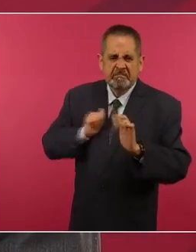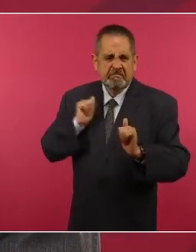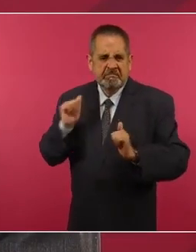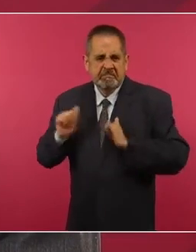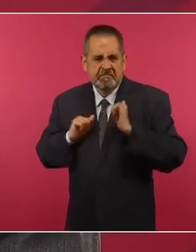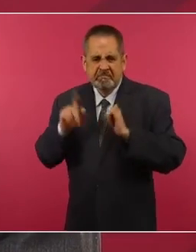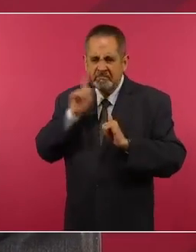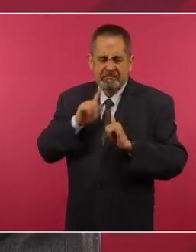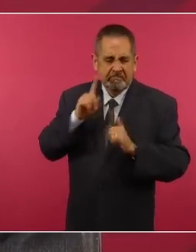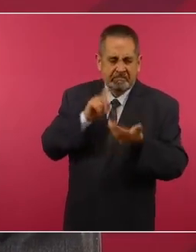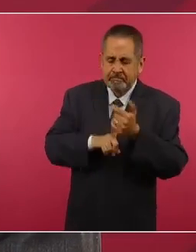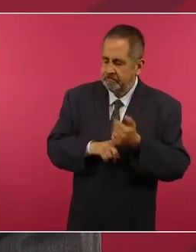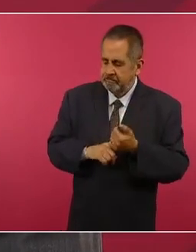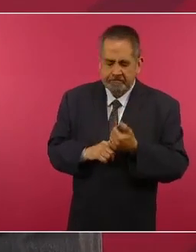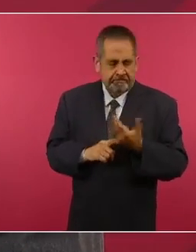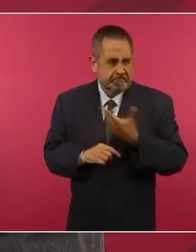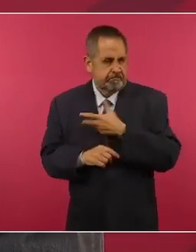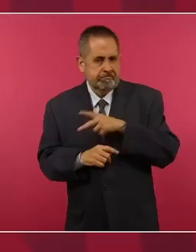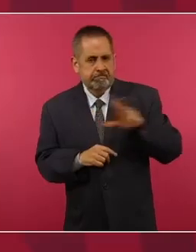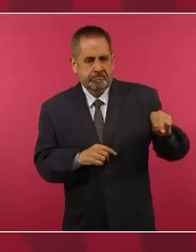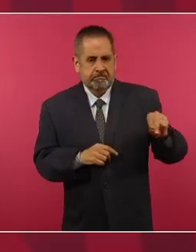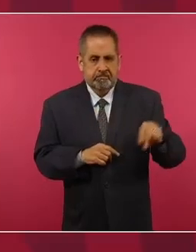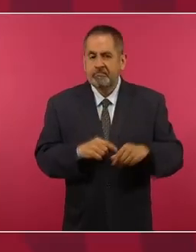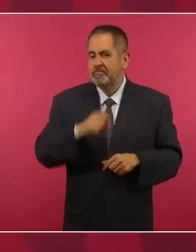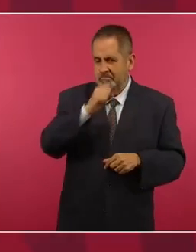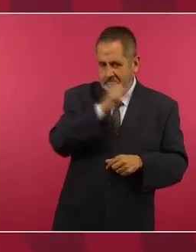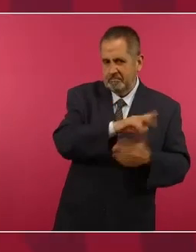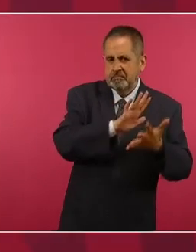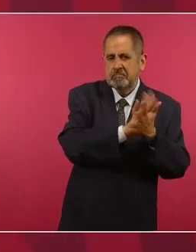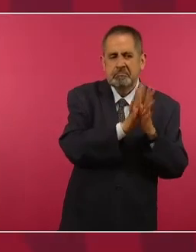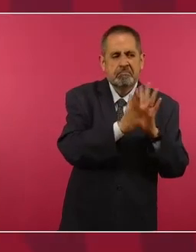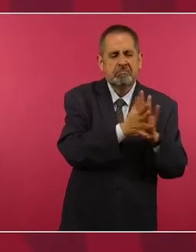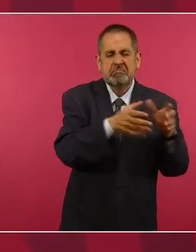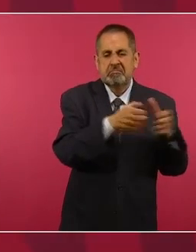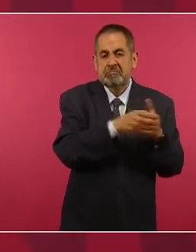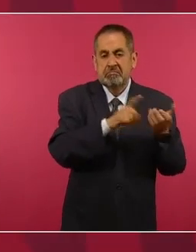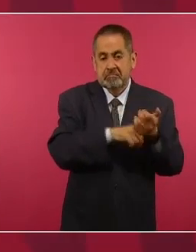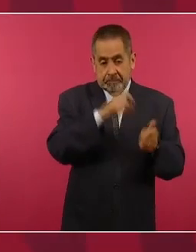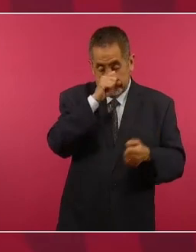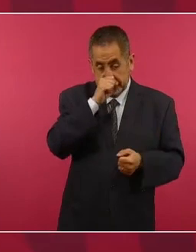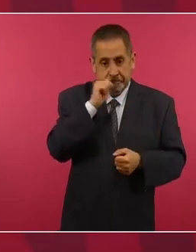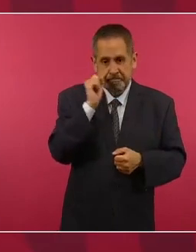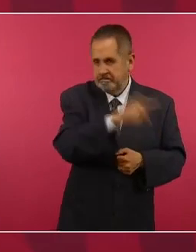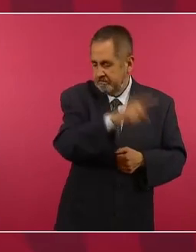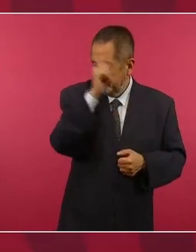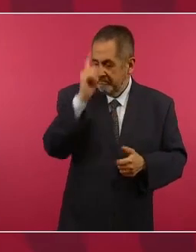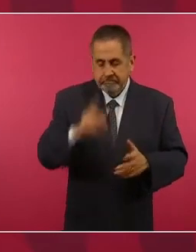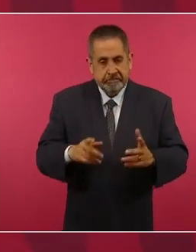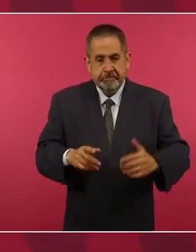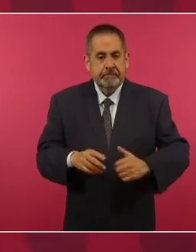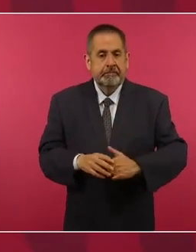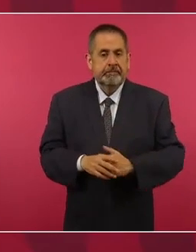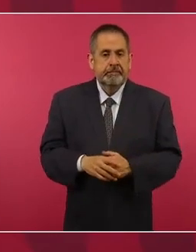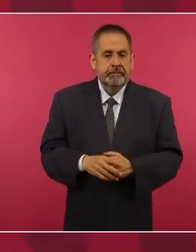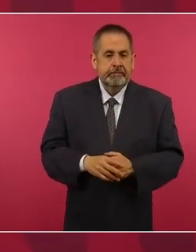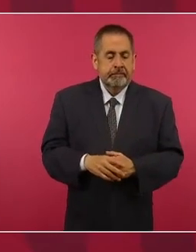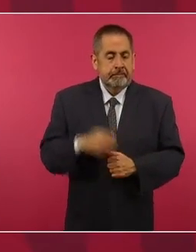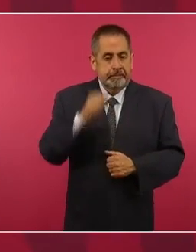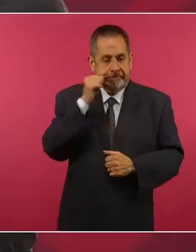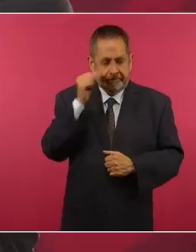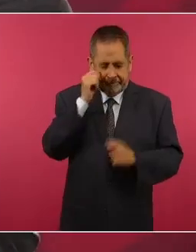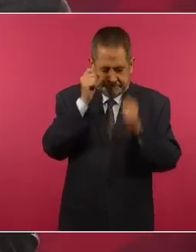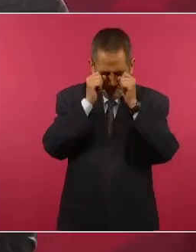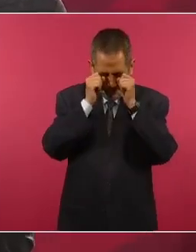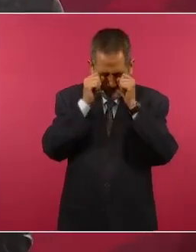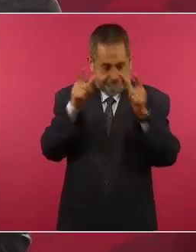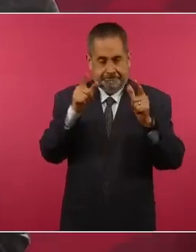buitres y halcones, ¿no? Y cómplices. Es que una de las cosas que ayer me dejó